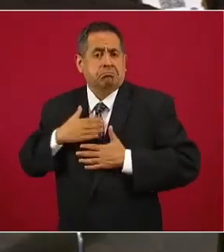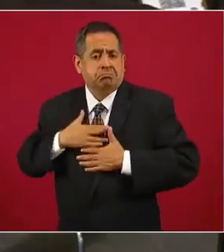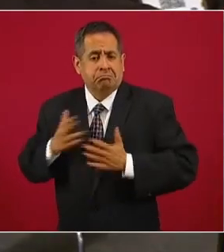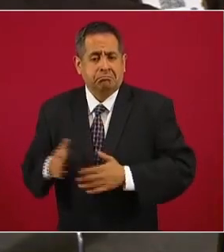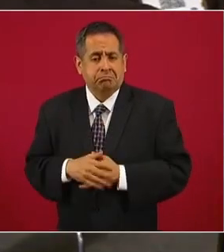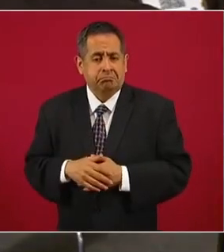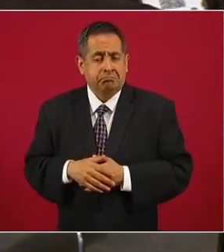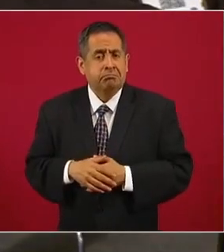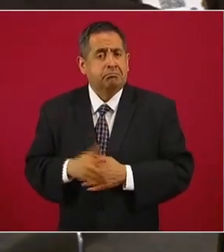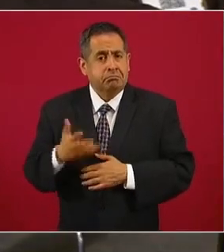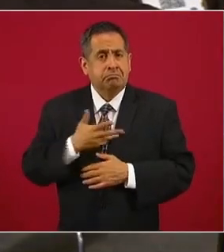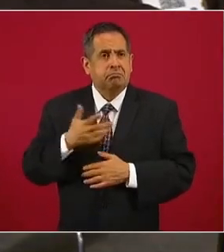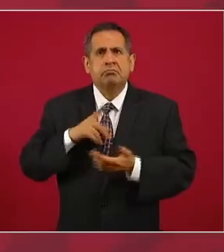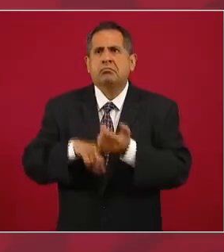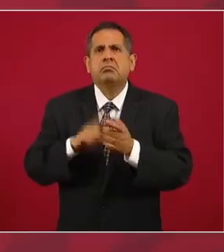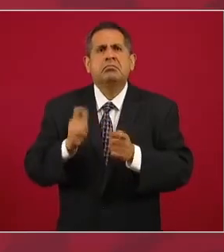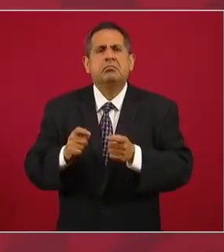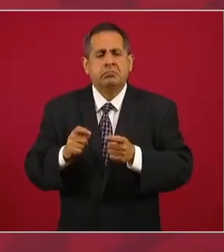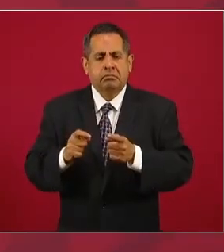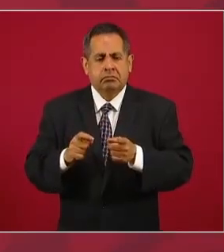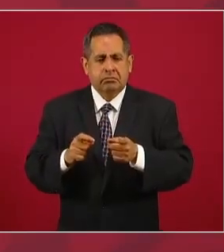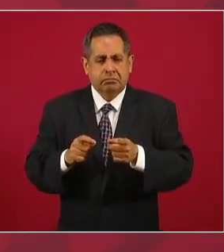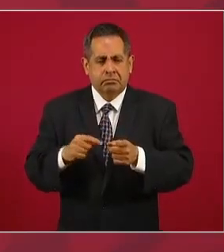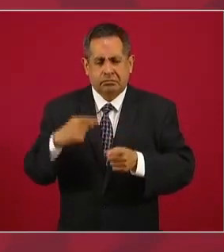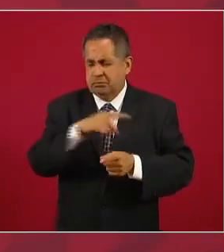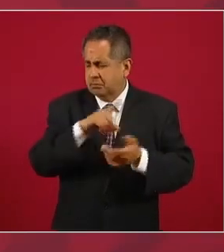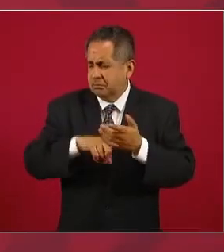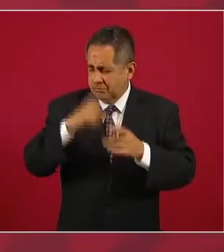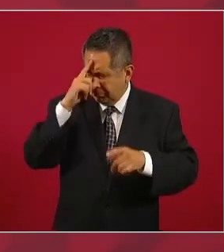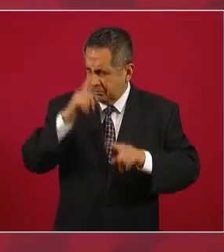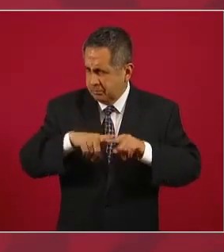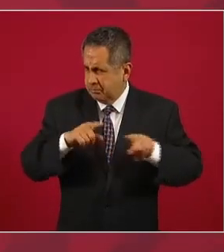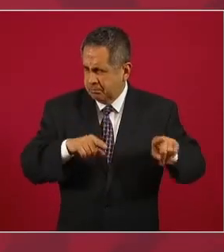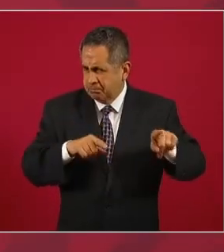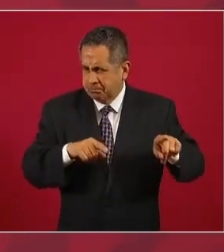Lo tiene registrado un